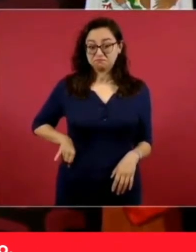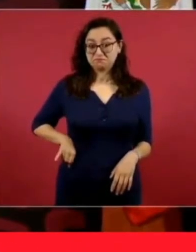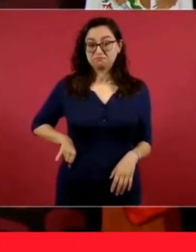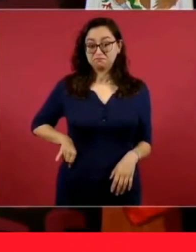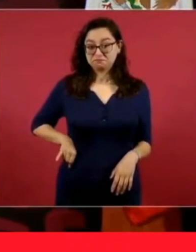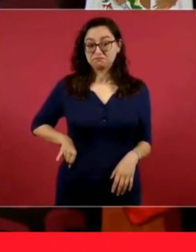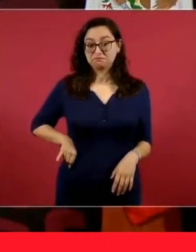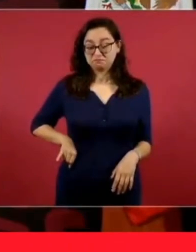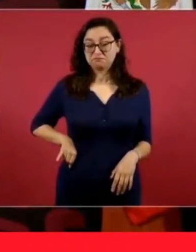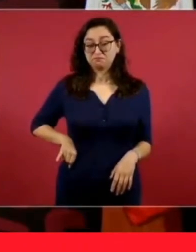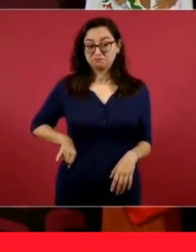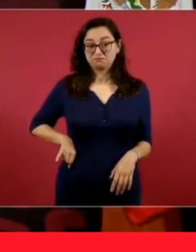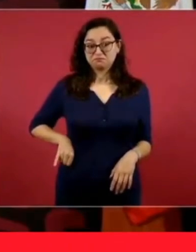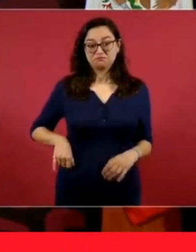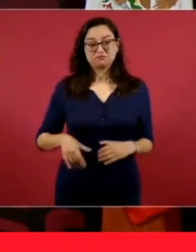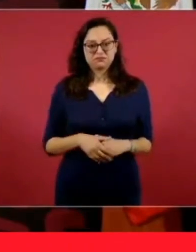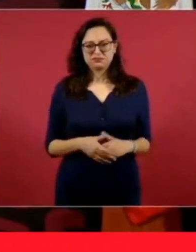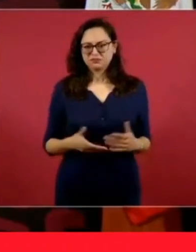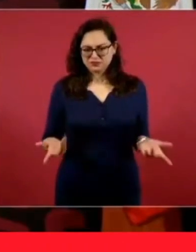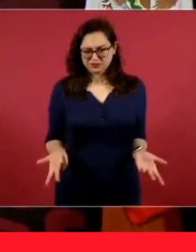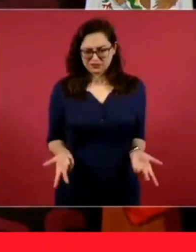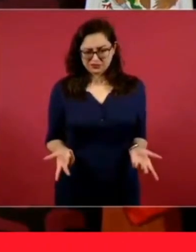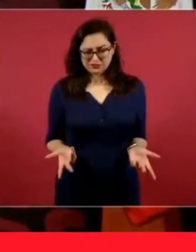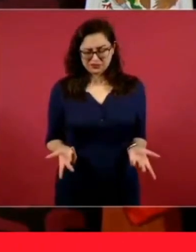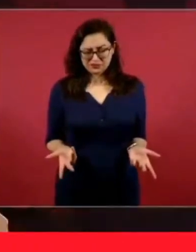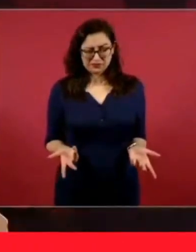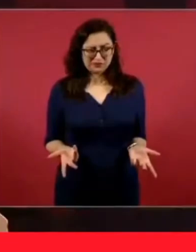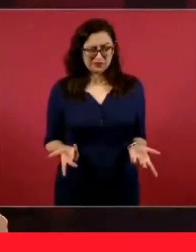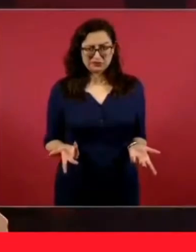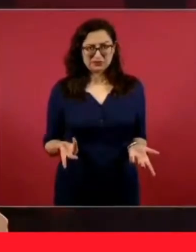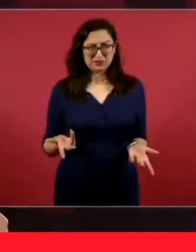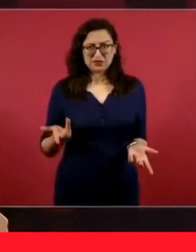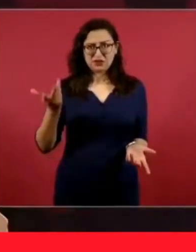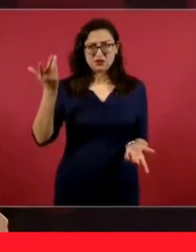Lo que hace el dinero, ¿verdad?